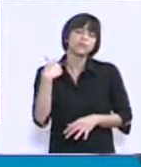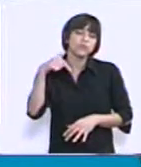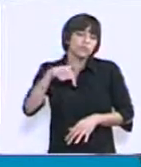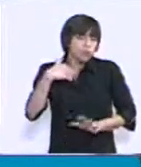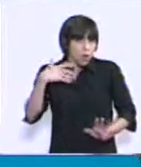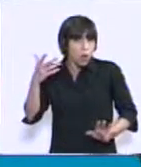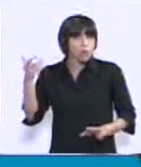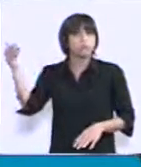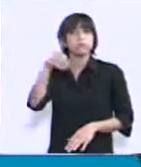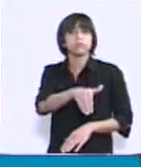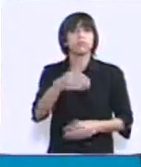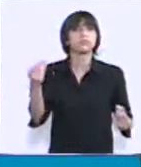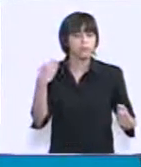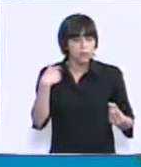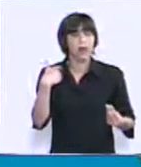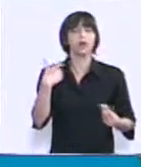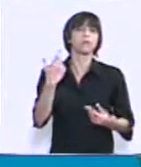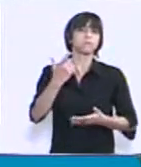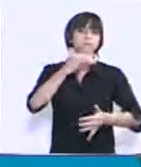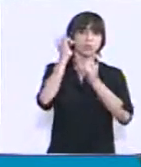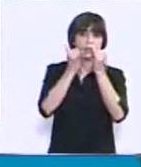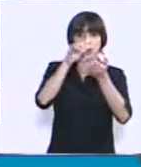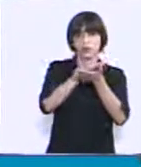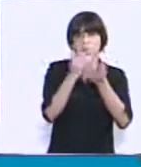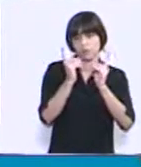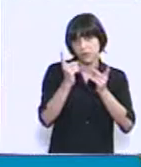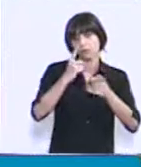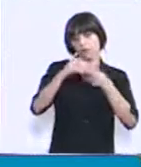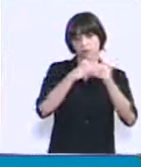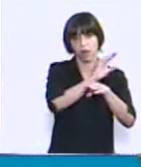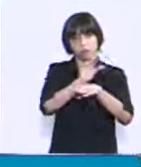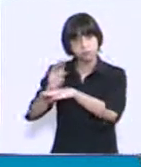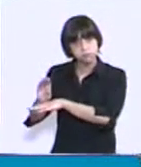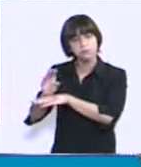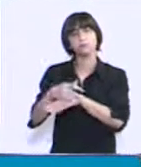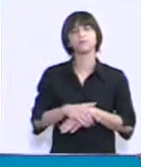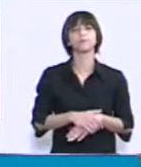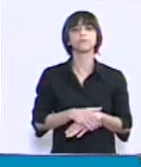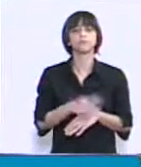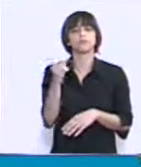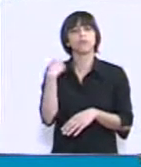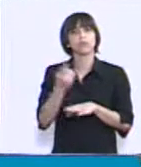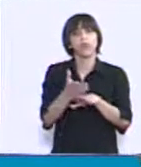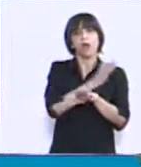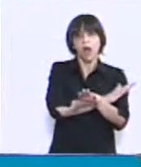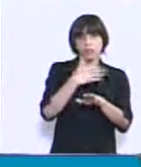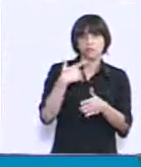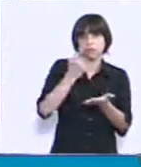analizar un proyecto de movilidad de la asignación universal. Y en realidad nosotros hicimos un dictamen de